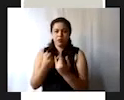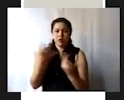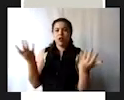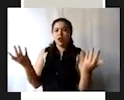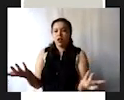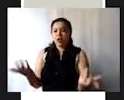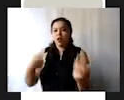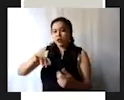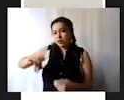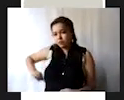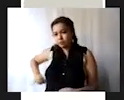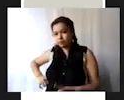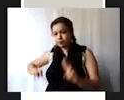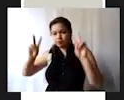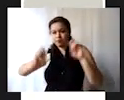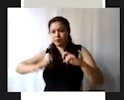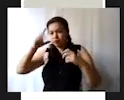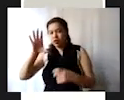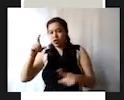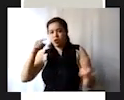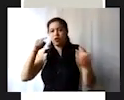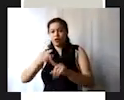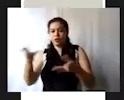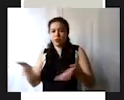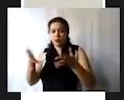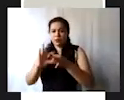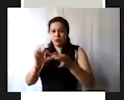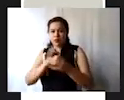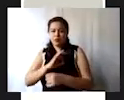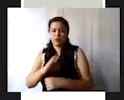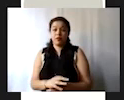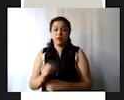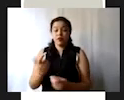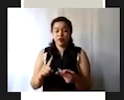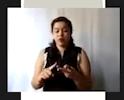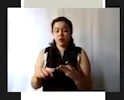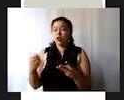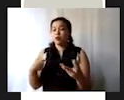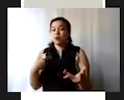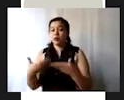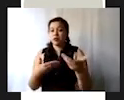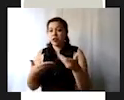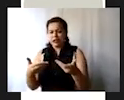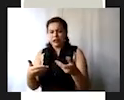en este tema de los objetivos. ¿Hay alguien más que nos quiera compartir?